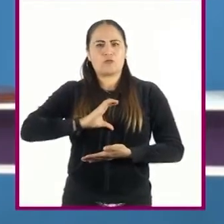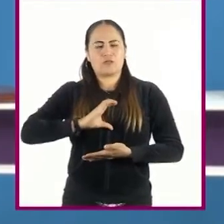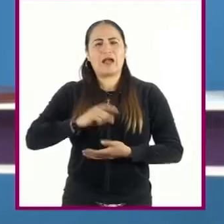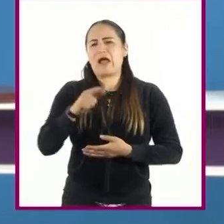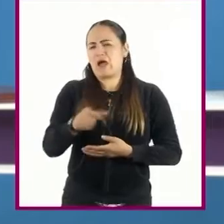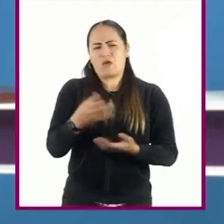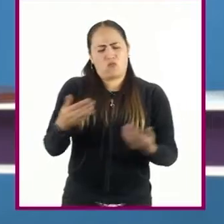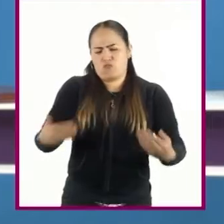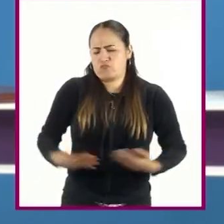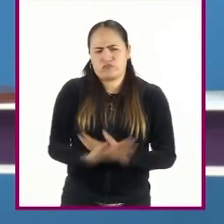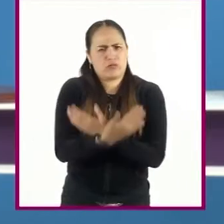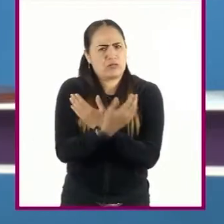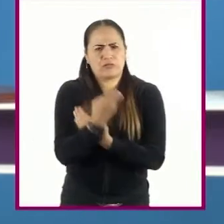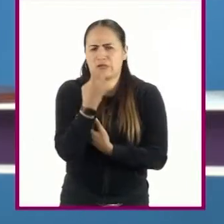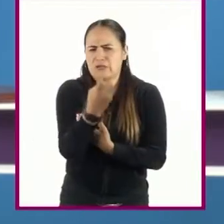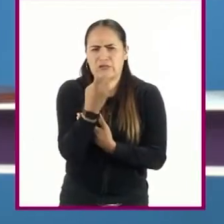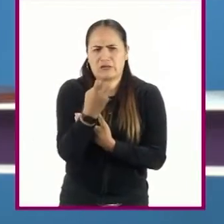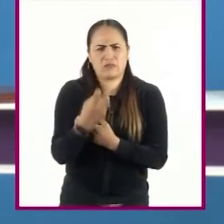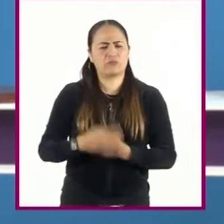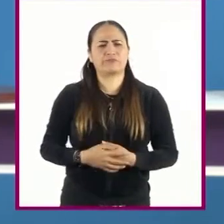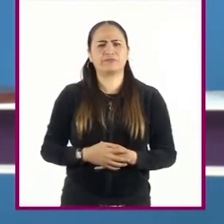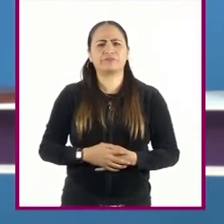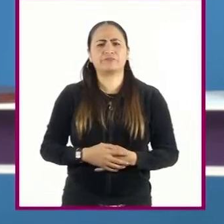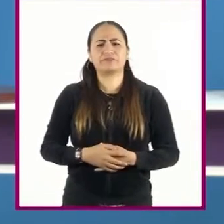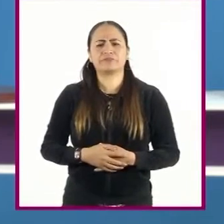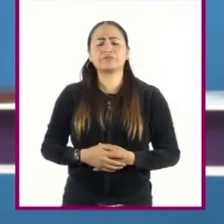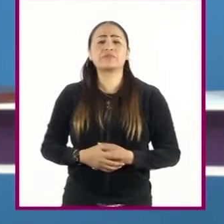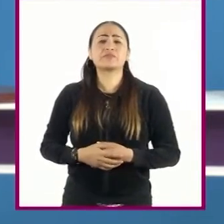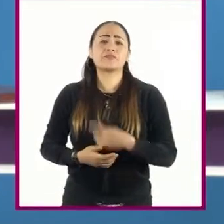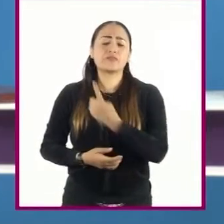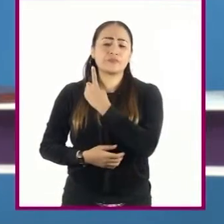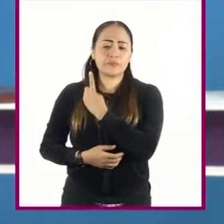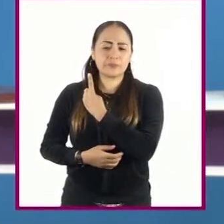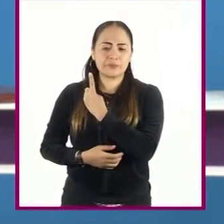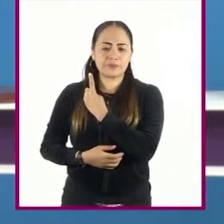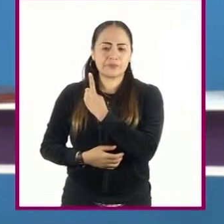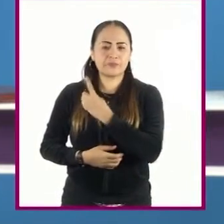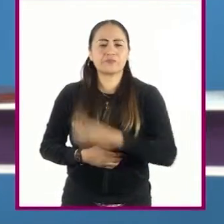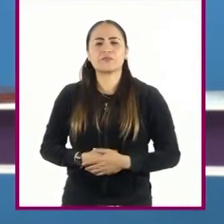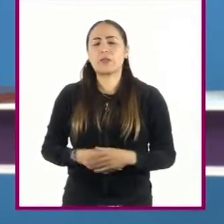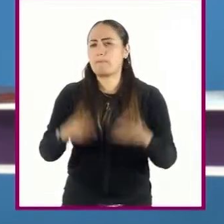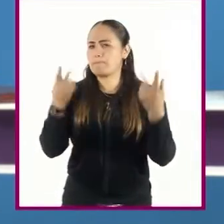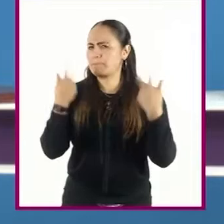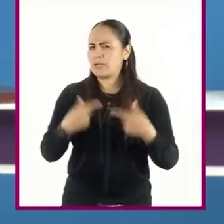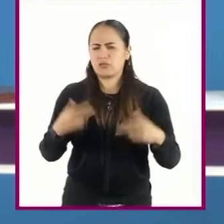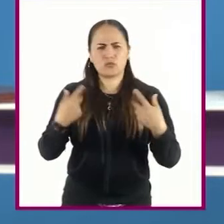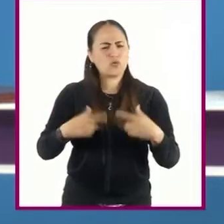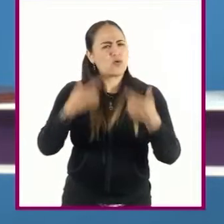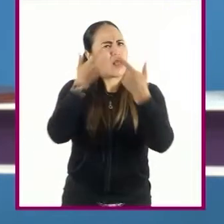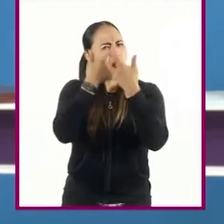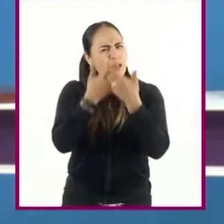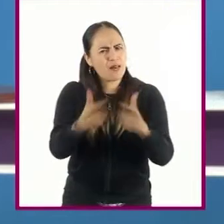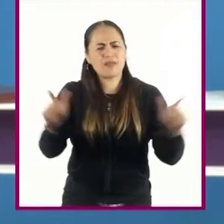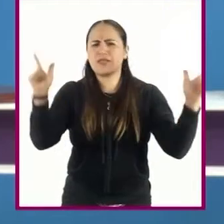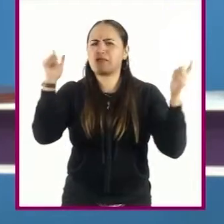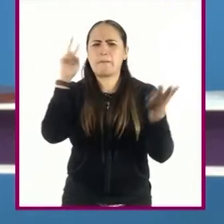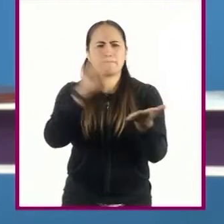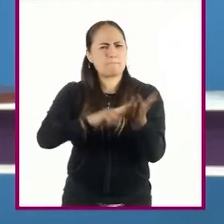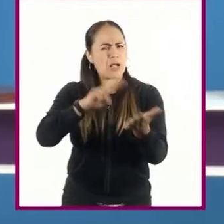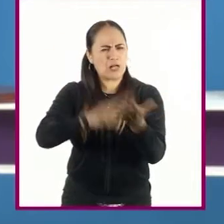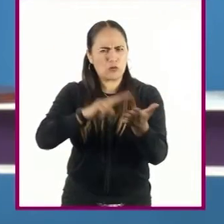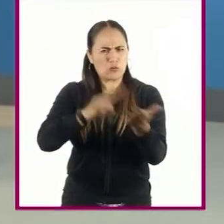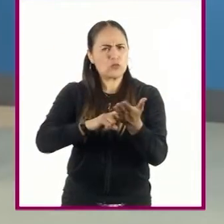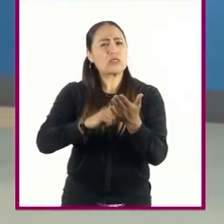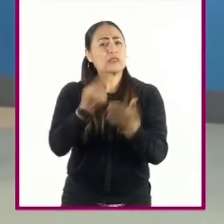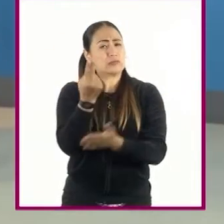hecho de ser humano. Por lo tanto, hablar de dignidad es reconocer que cualquier persona es valiosa y merecedora de